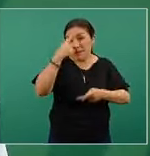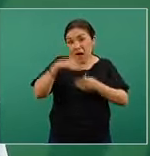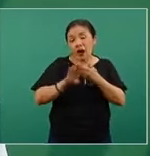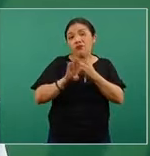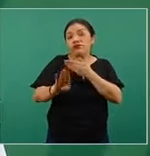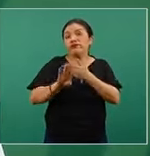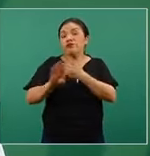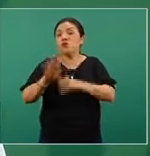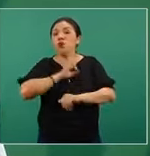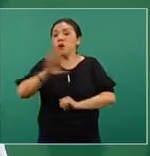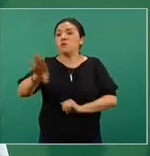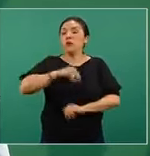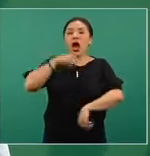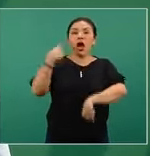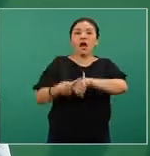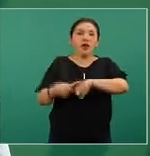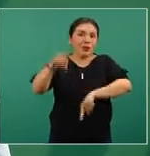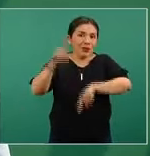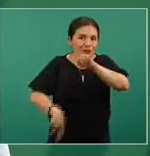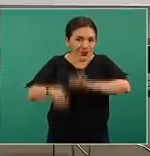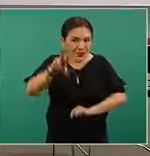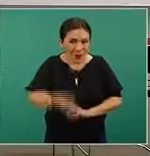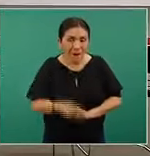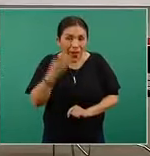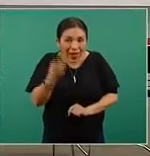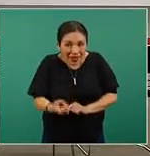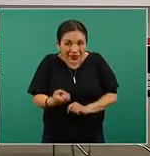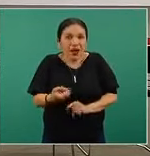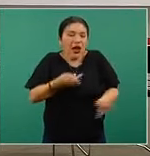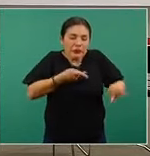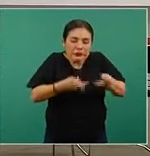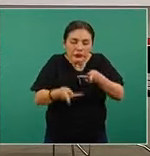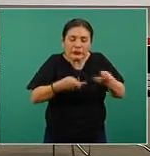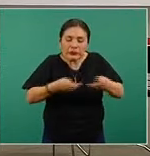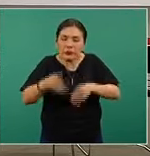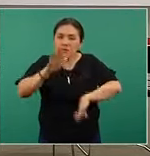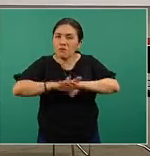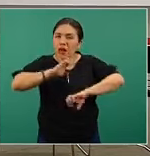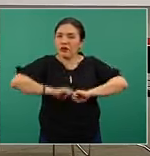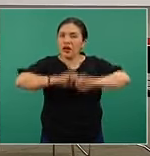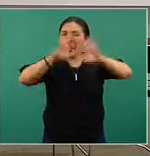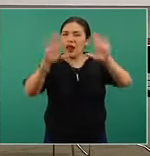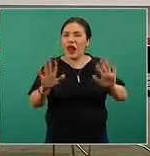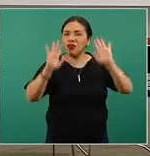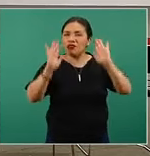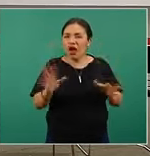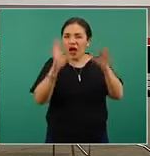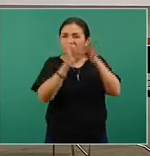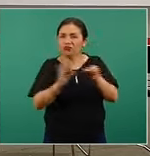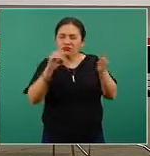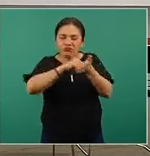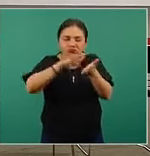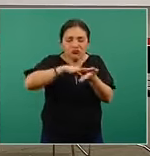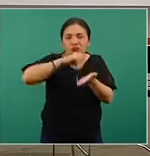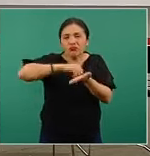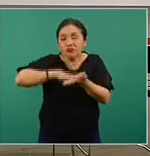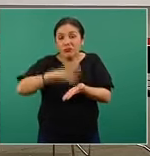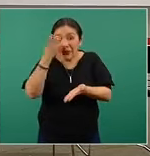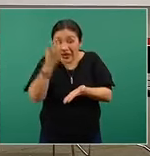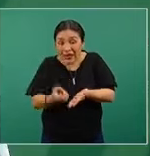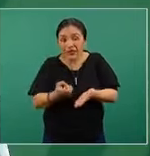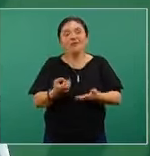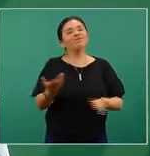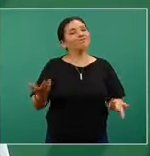ser infectados también estos protocolos que están muy claramente ya bien establecidos y que